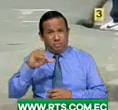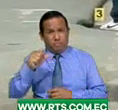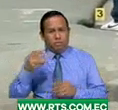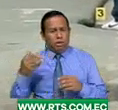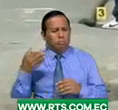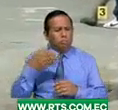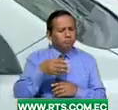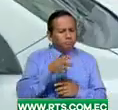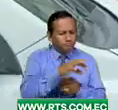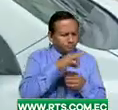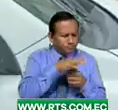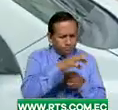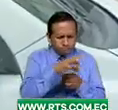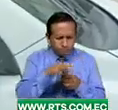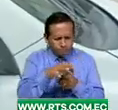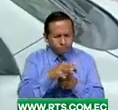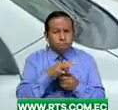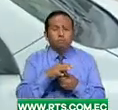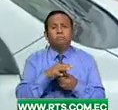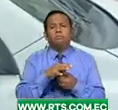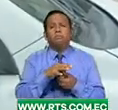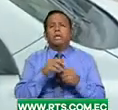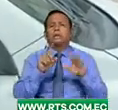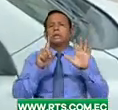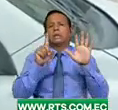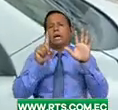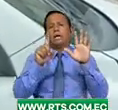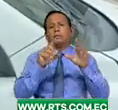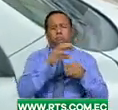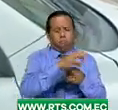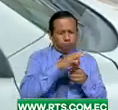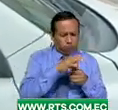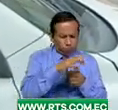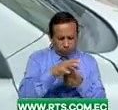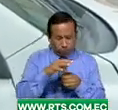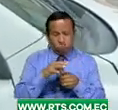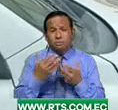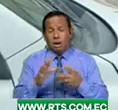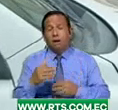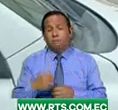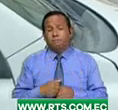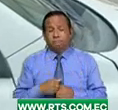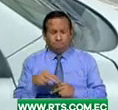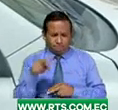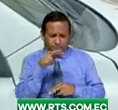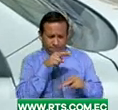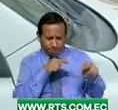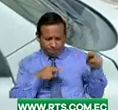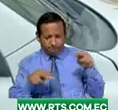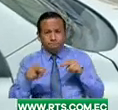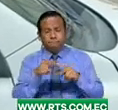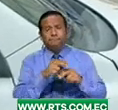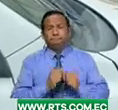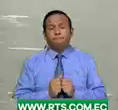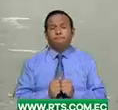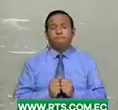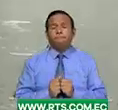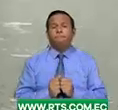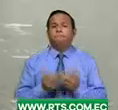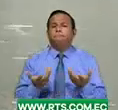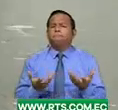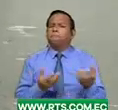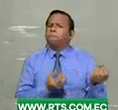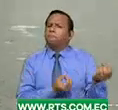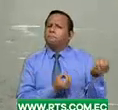lugar. Recuperamos 6 indicios balísticos, de impactos de bala se puede observar alrededor de 3-4 en el cuerpo. Se conoció que